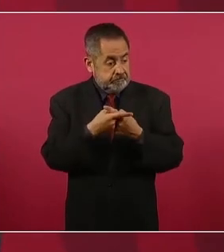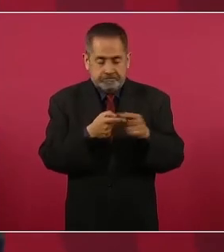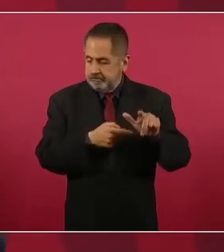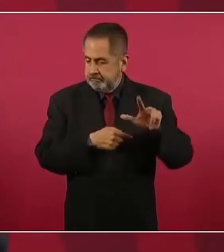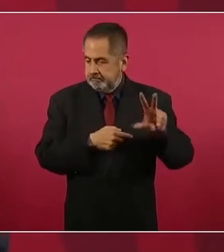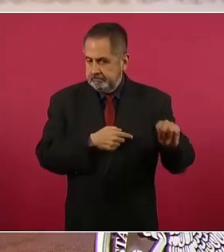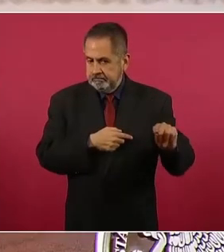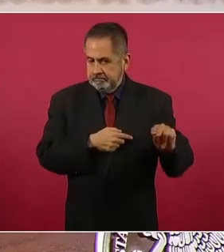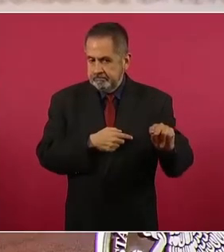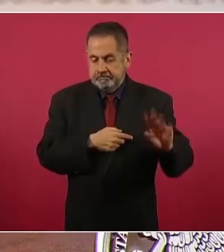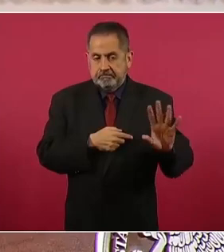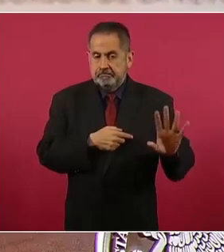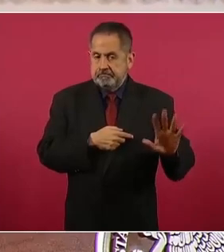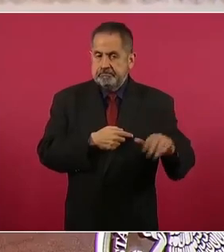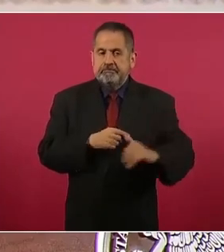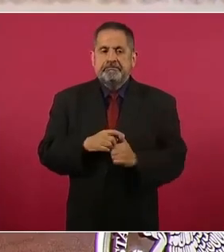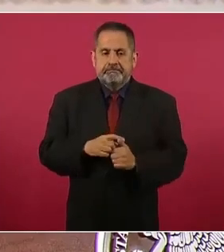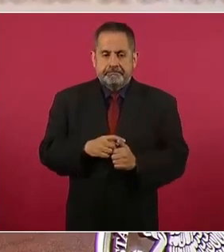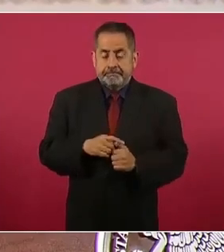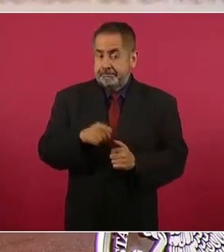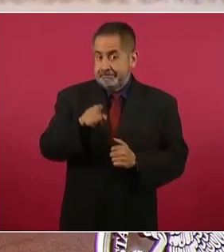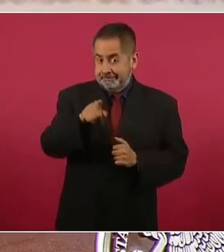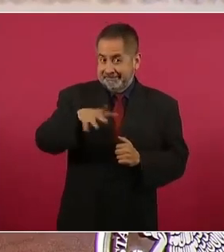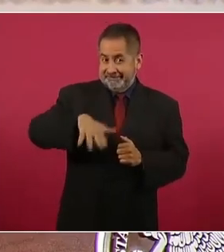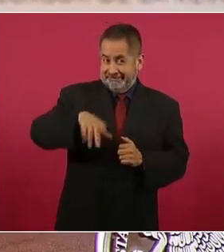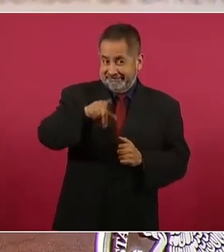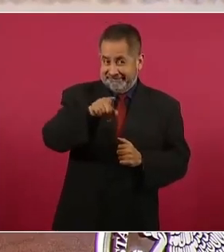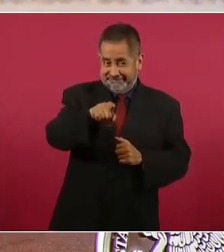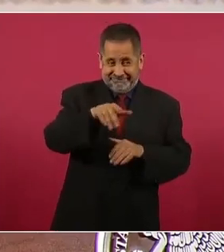Porque este asunto